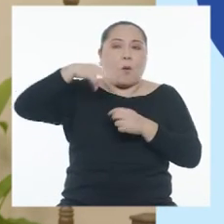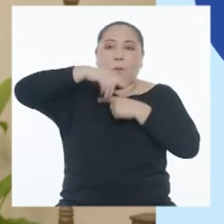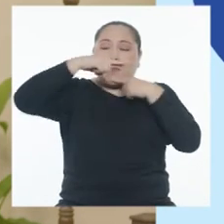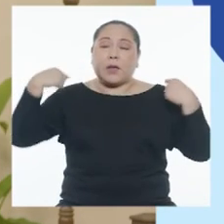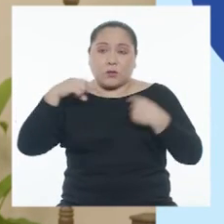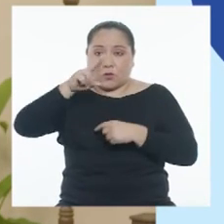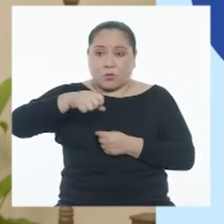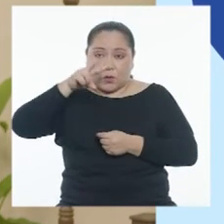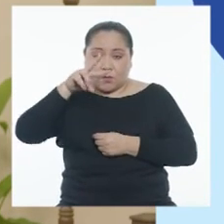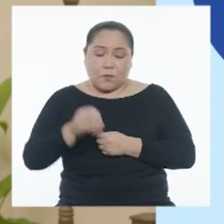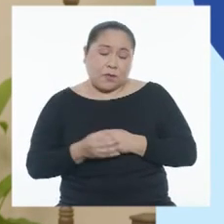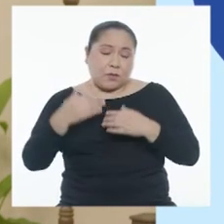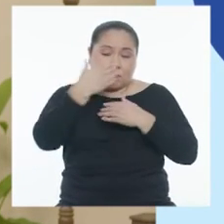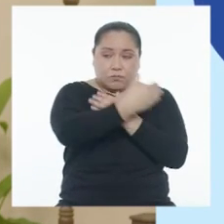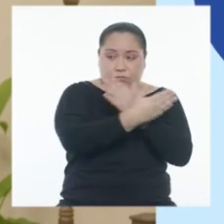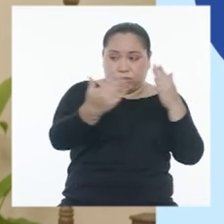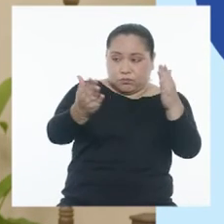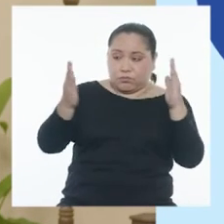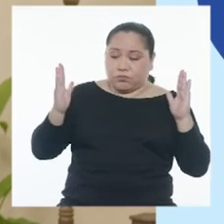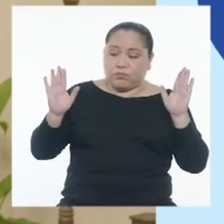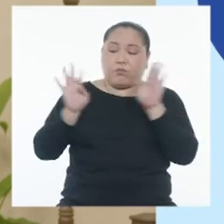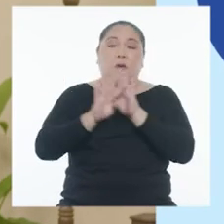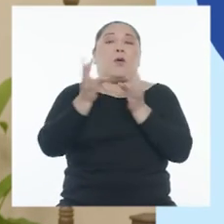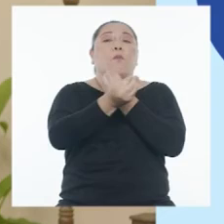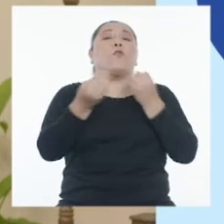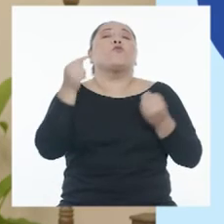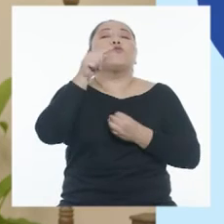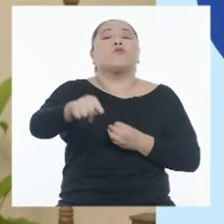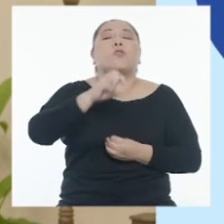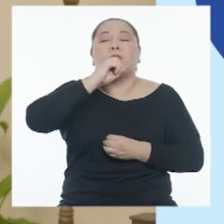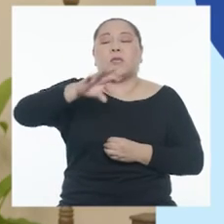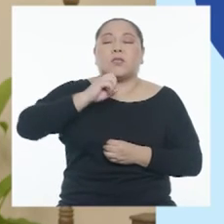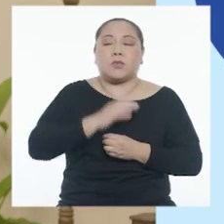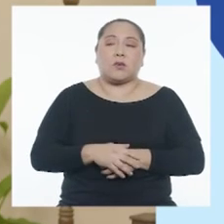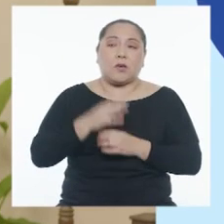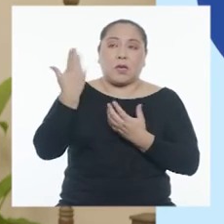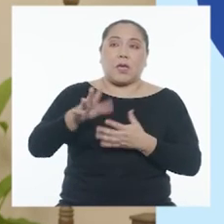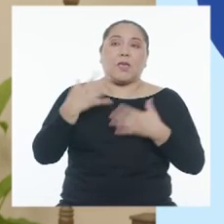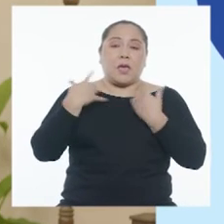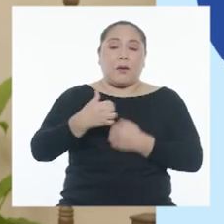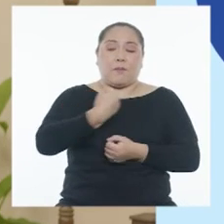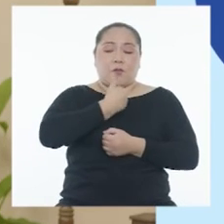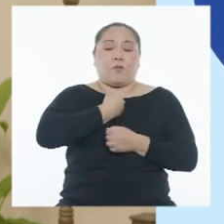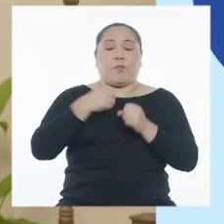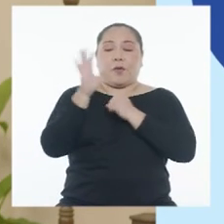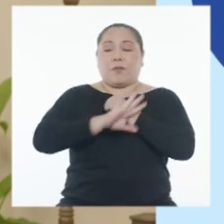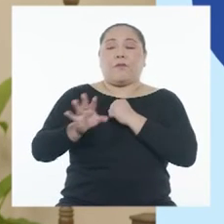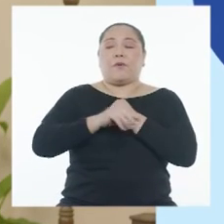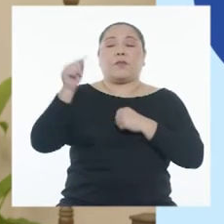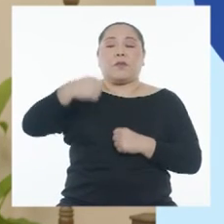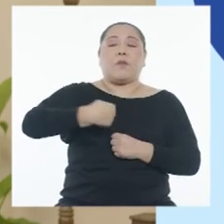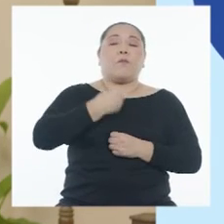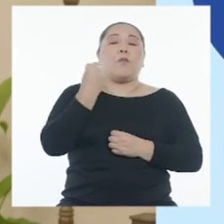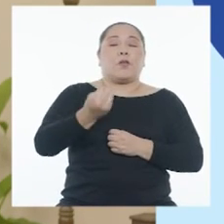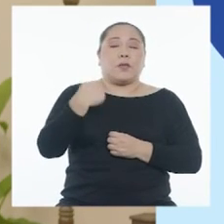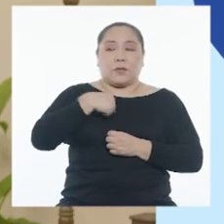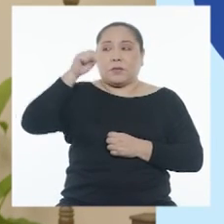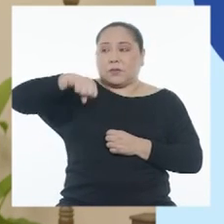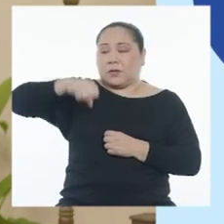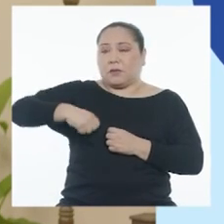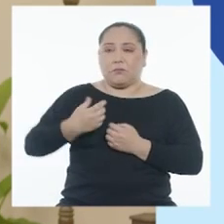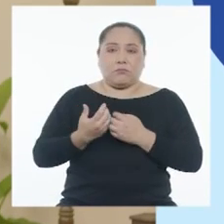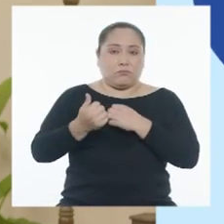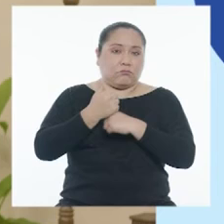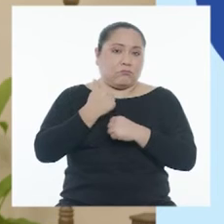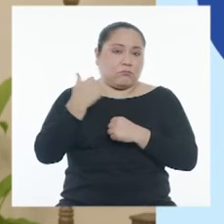2020 decidieron cerrar sus fronteras y muchos de ellos han reactivado los comités de autodefensas, que durante los años 80 y